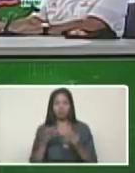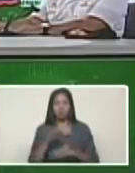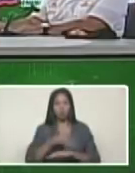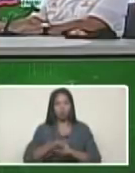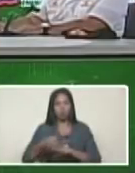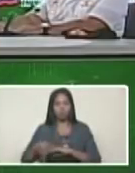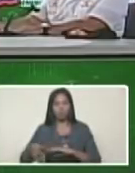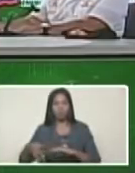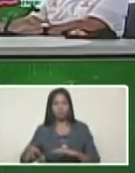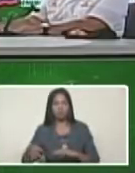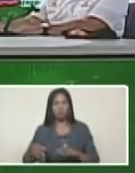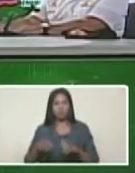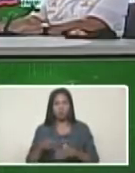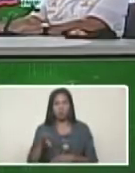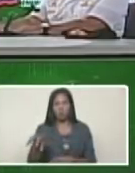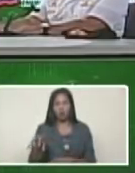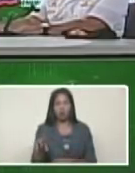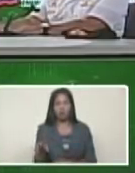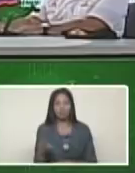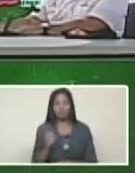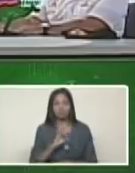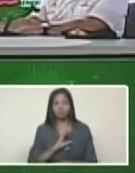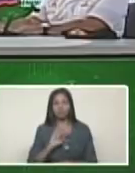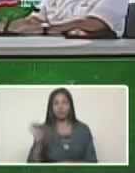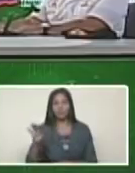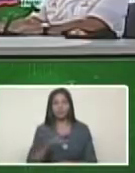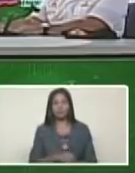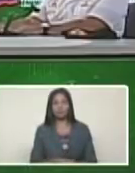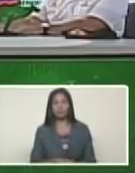municipios y estados del país.